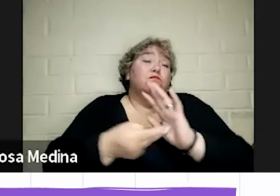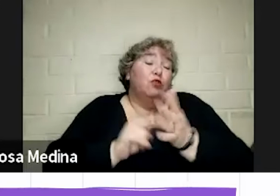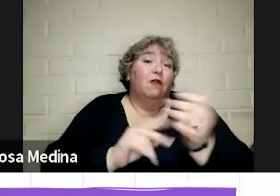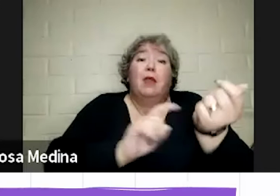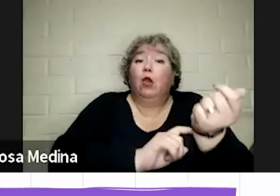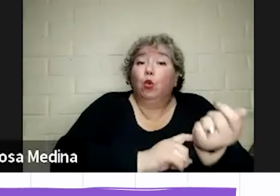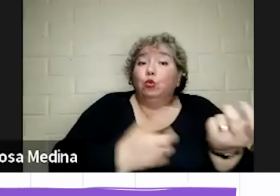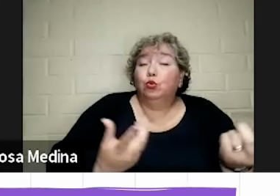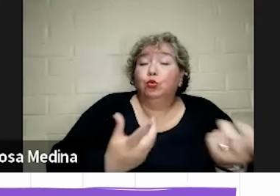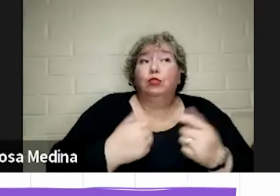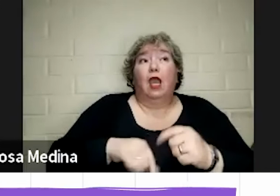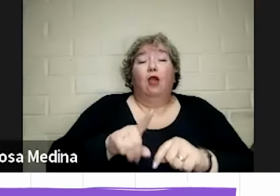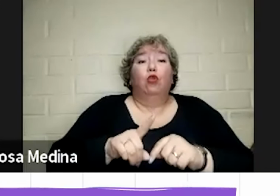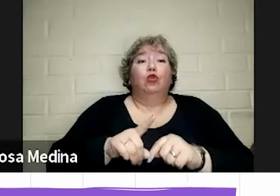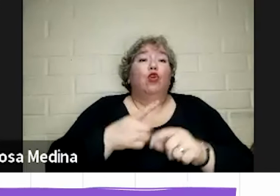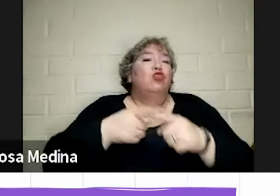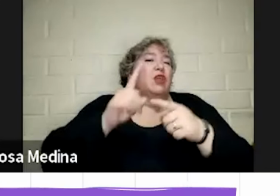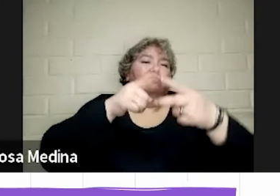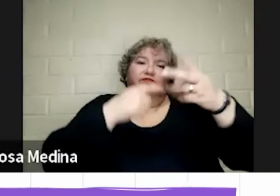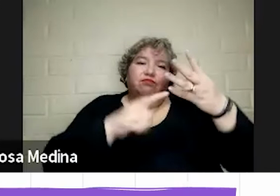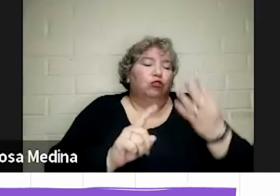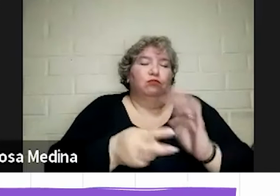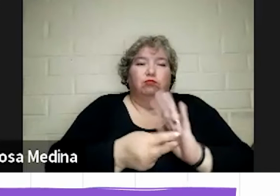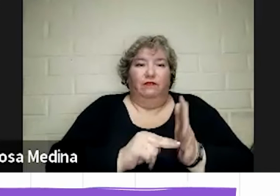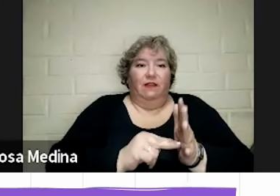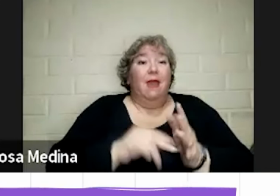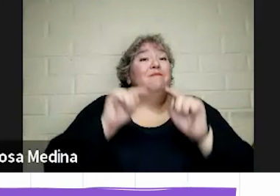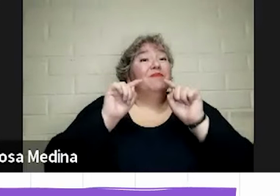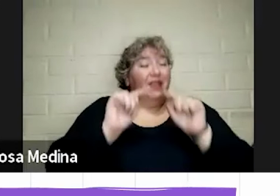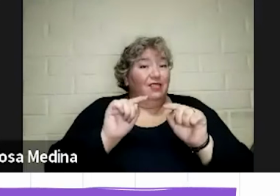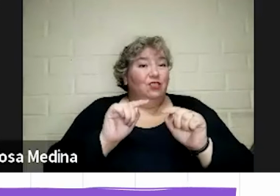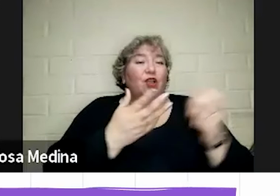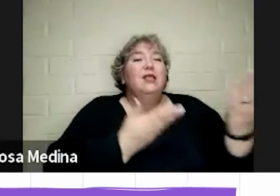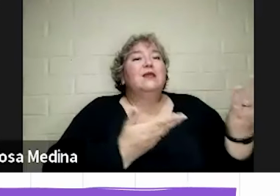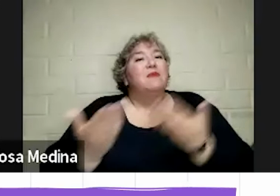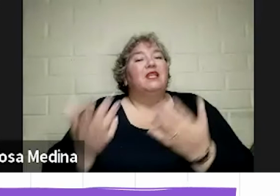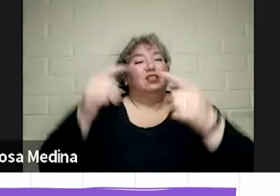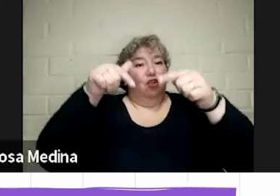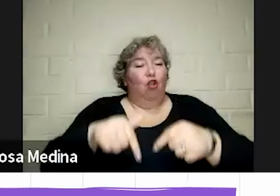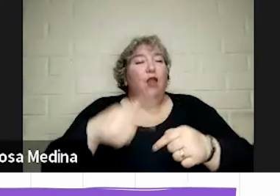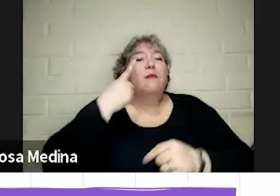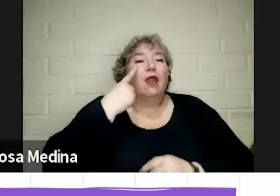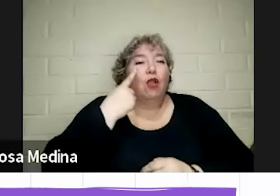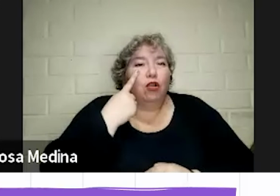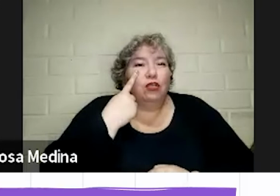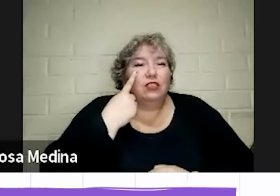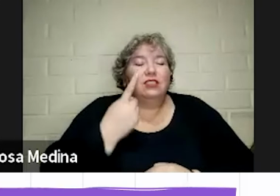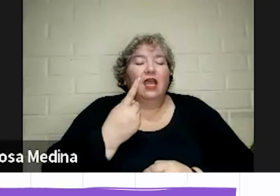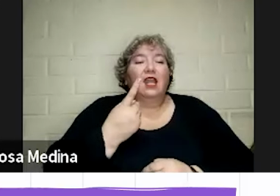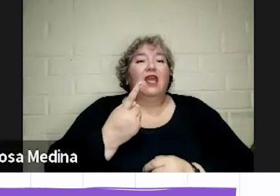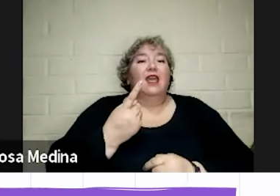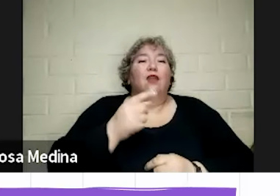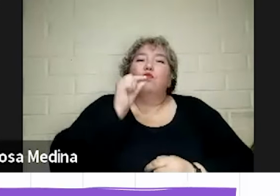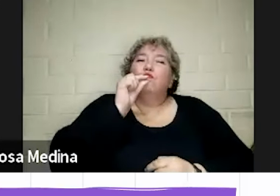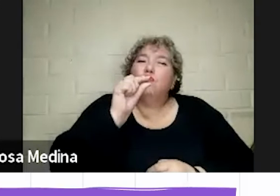flexibilidad, metacognición u otros. Entonces, por eso, esta invitación hoy día a conocer o a adentrarnos un poquitito más en el